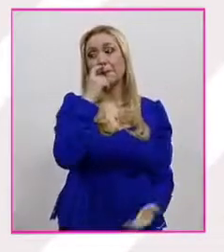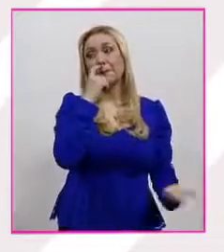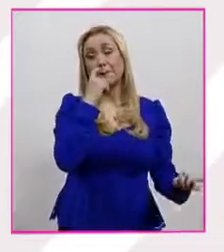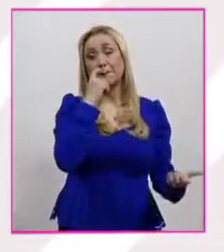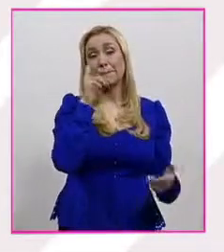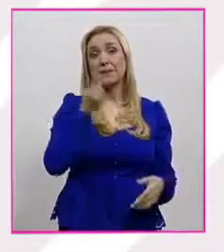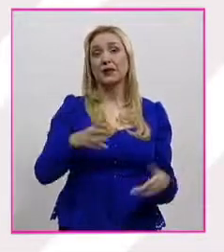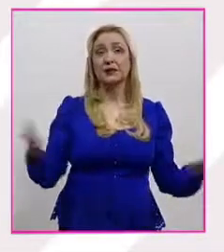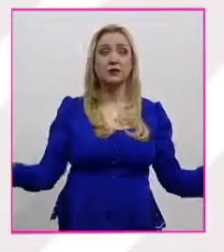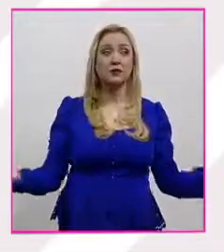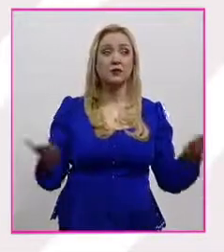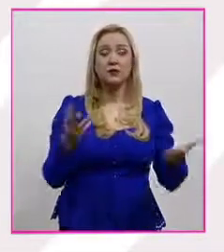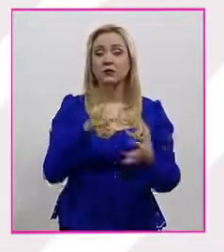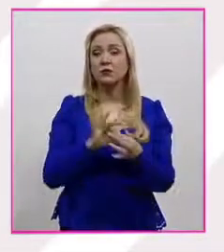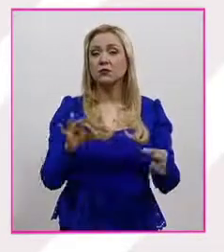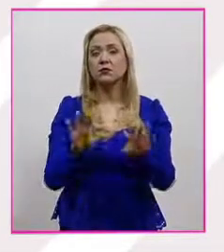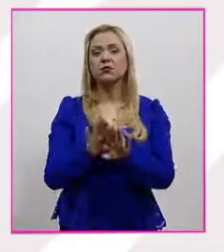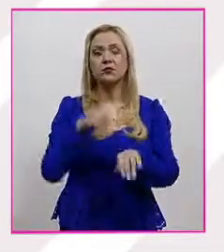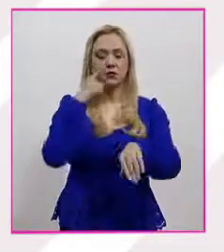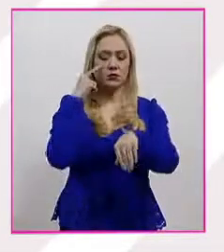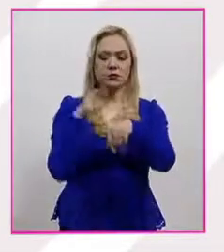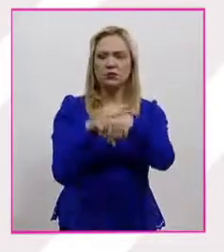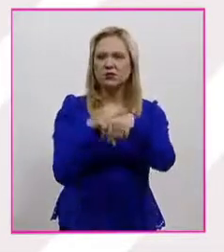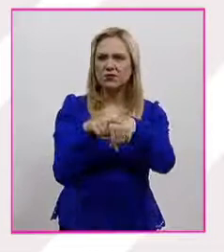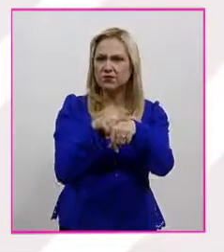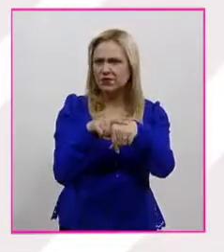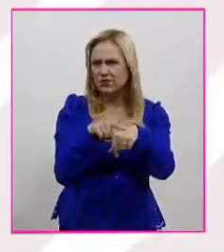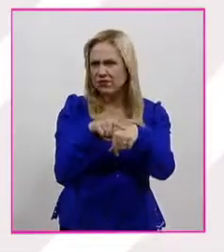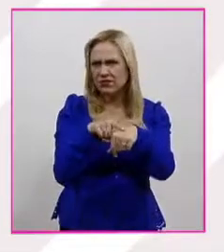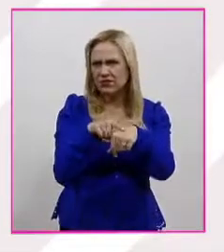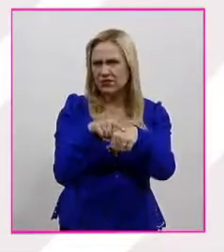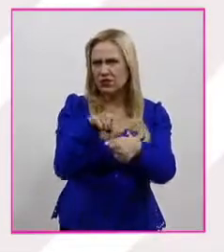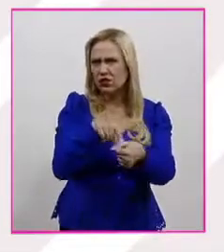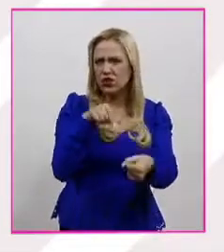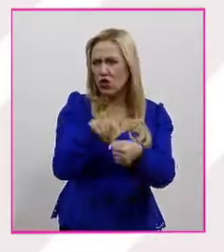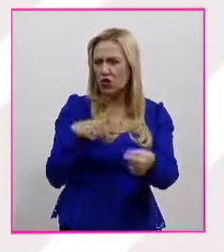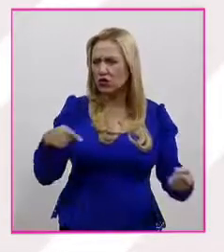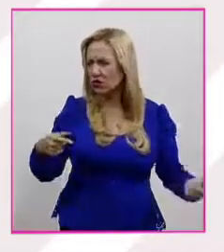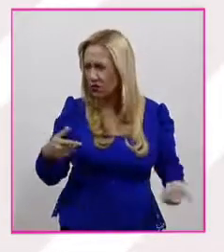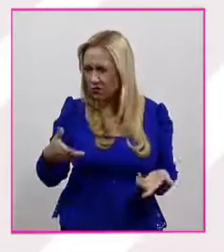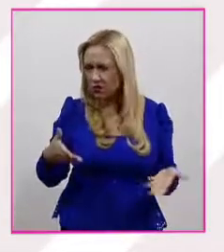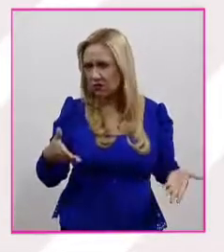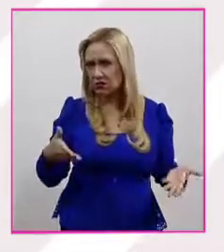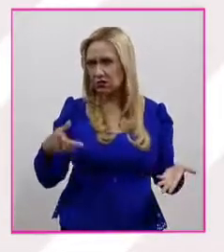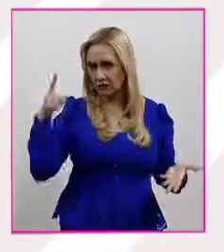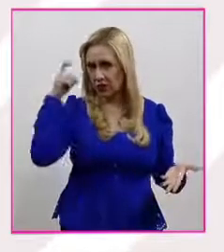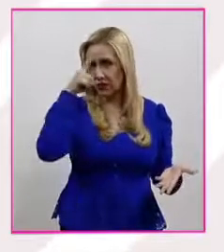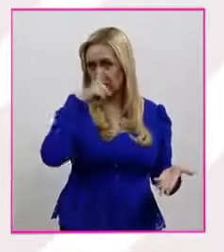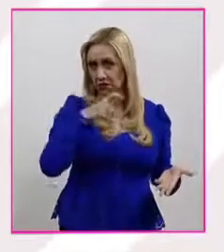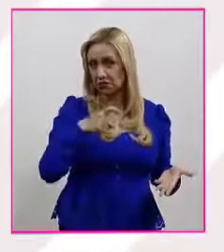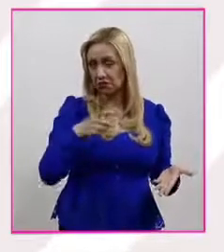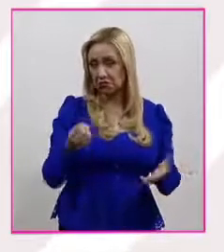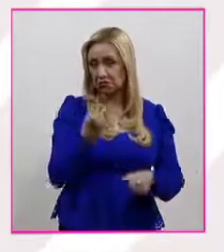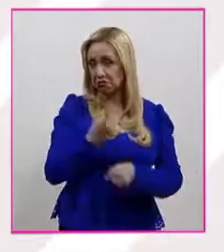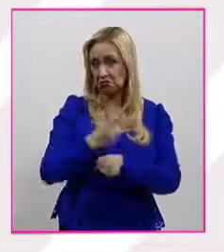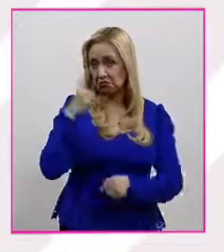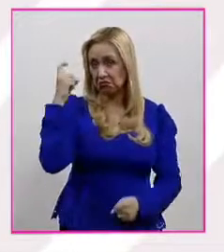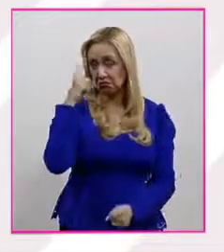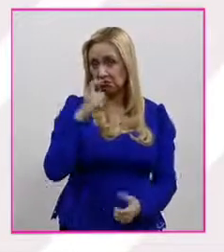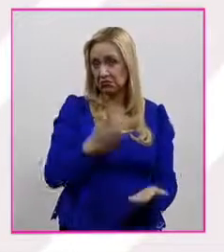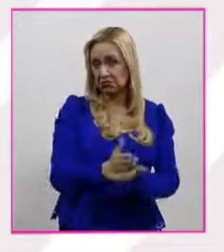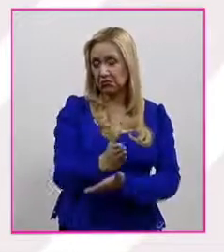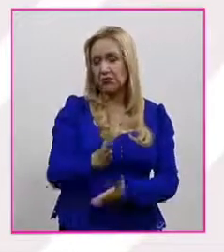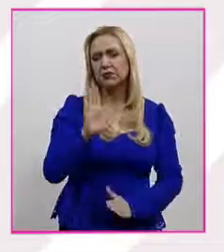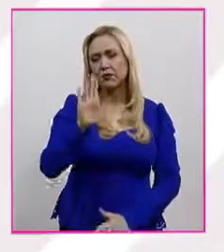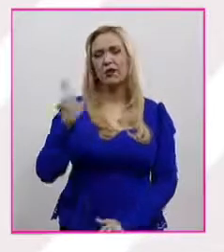la pertenencia étnico-racial afecta precisamente en el acceso a oportunidades. Y por eso me gustaría empezar con